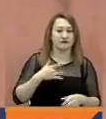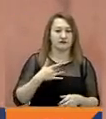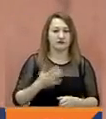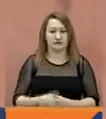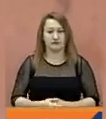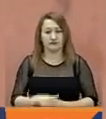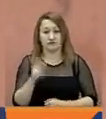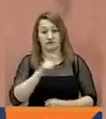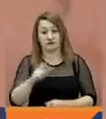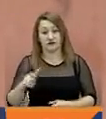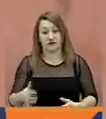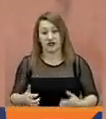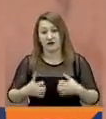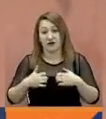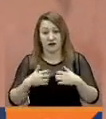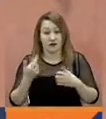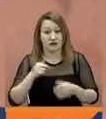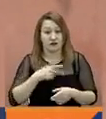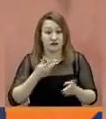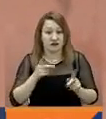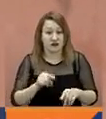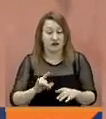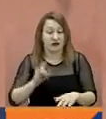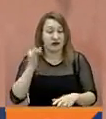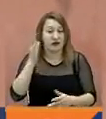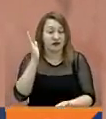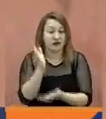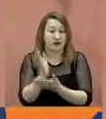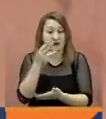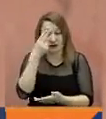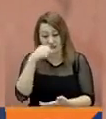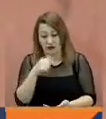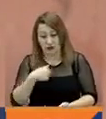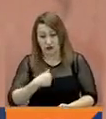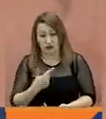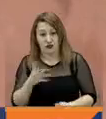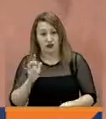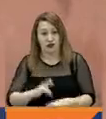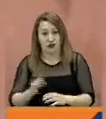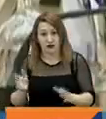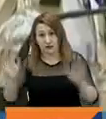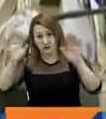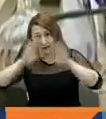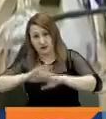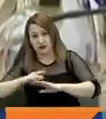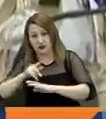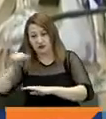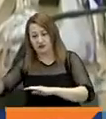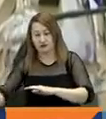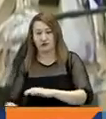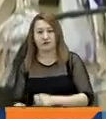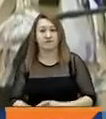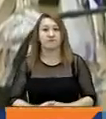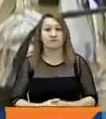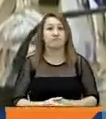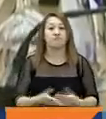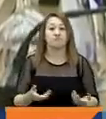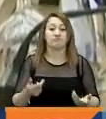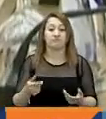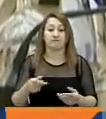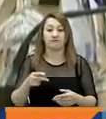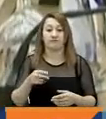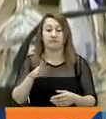gente tiene miedo y nosotros también. Dios no quiera algo suceda a mis hijos y yo tendremos que escondernos en el sótano. Berlín reúne delegados